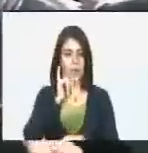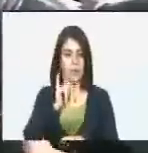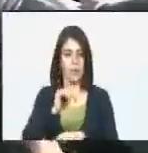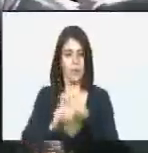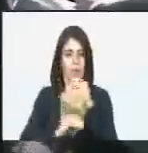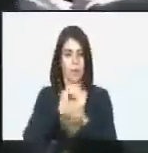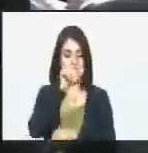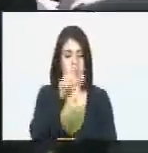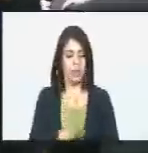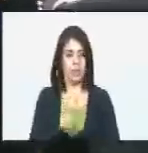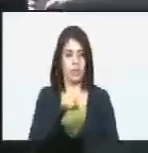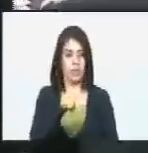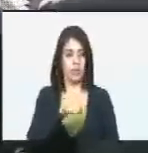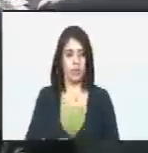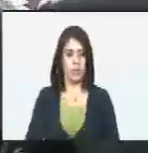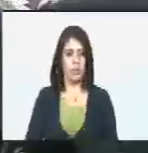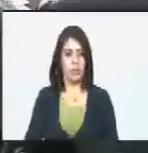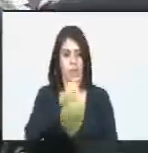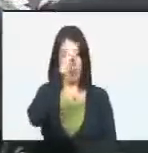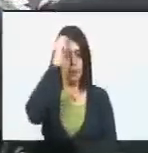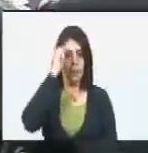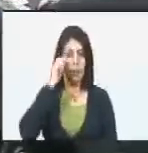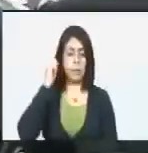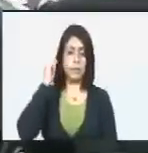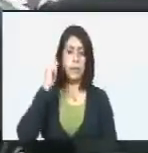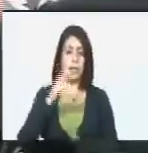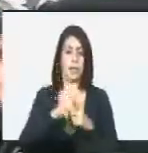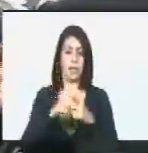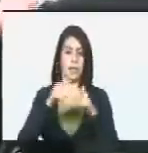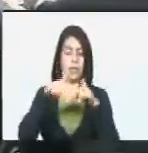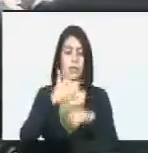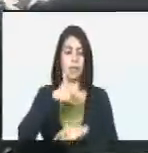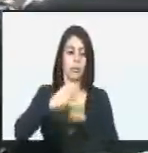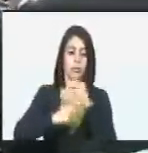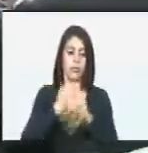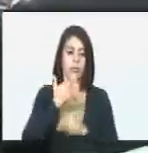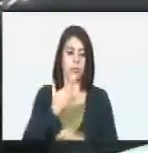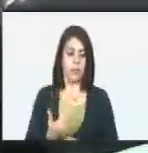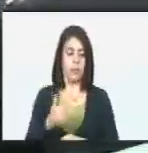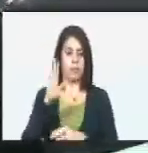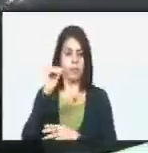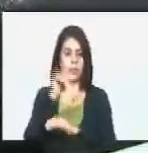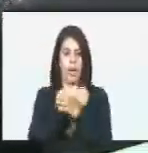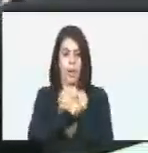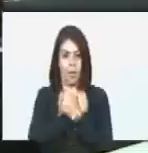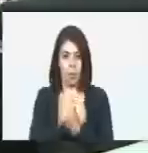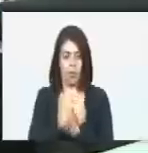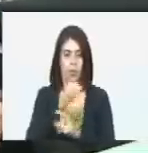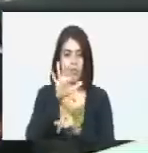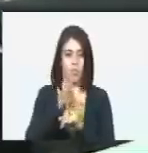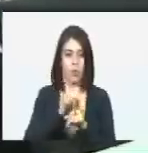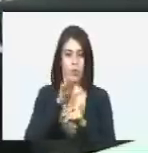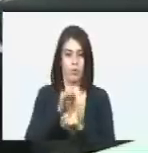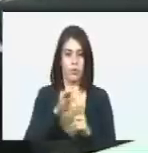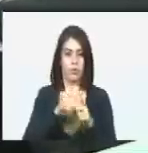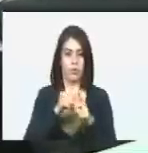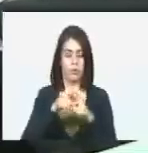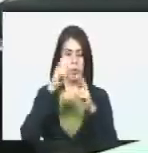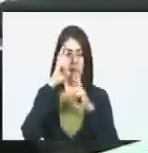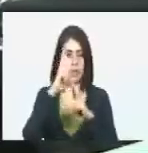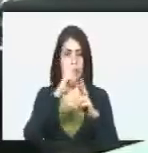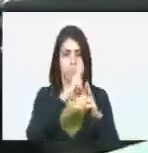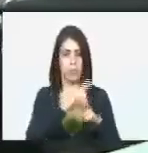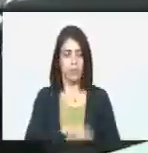de Tibisay Lucena, a quien despedimos con amor, con cariño, con respeto.